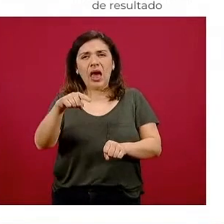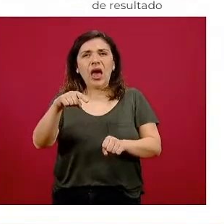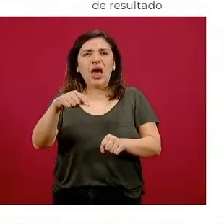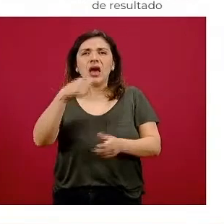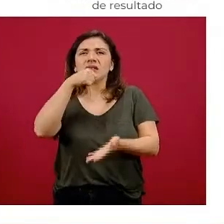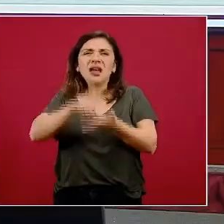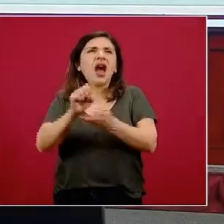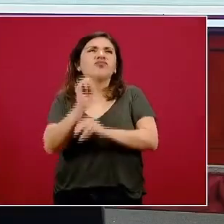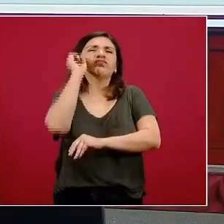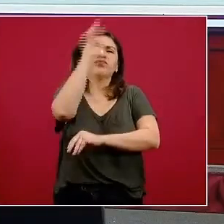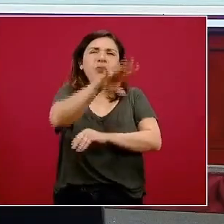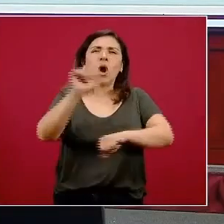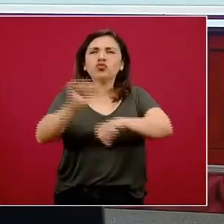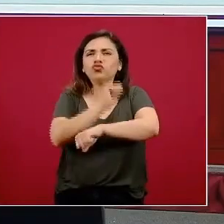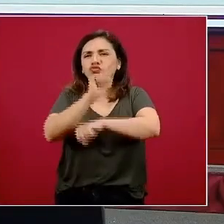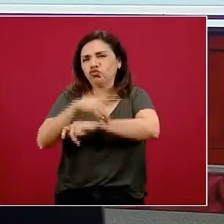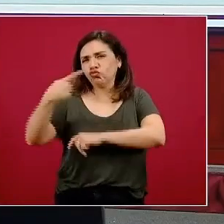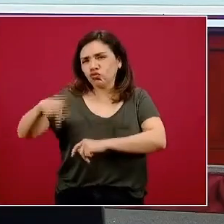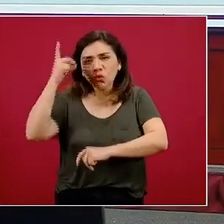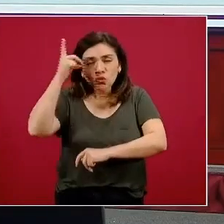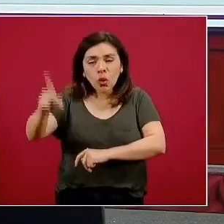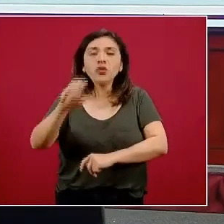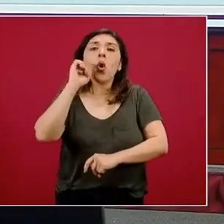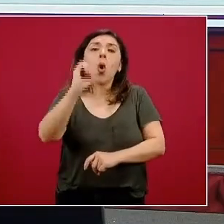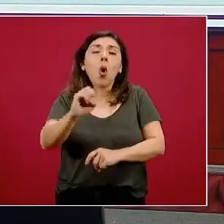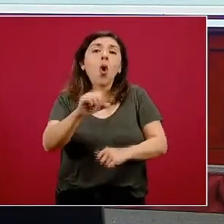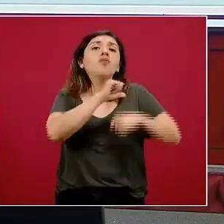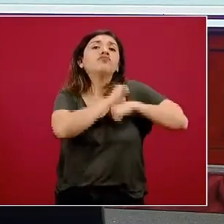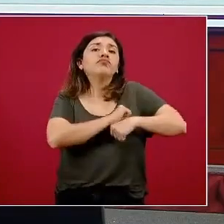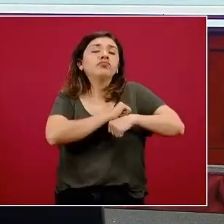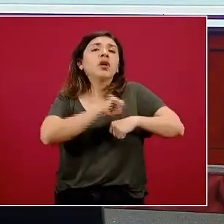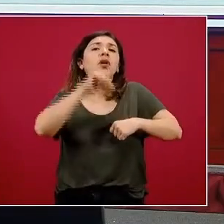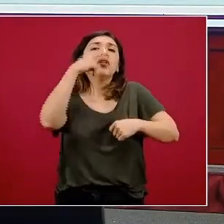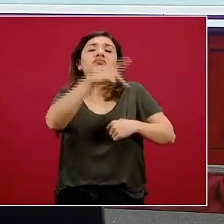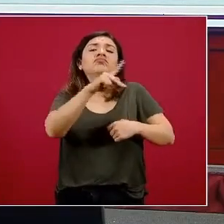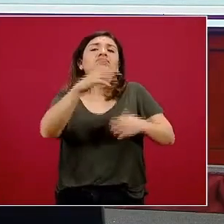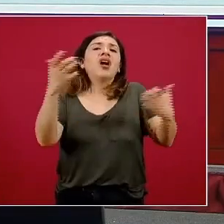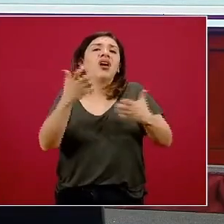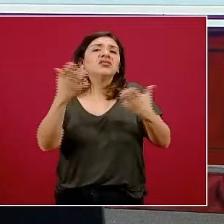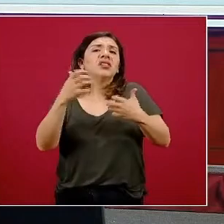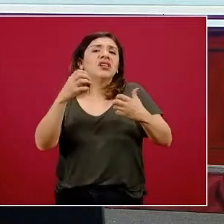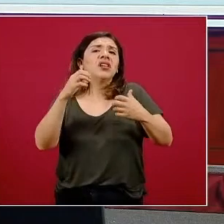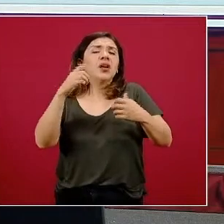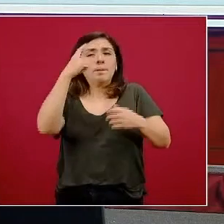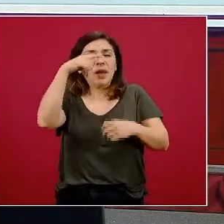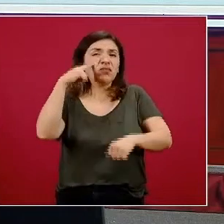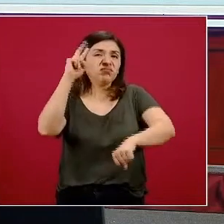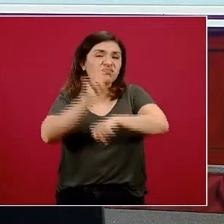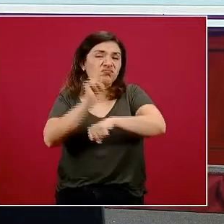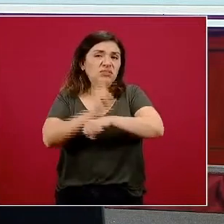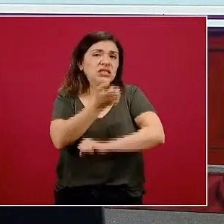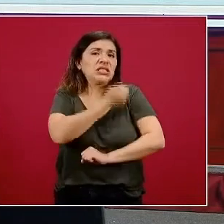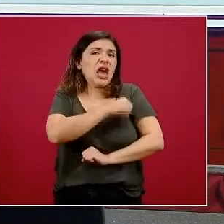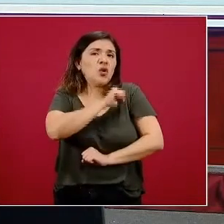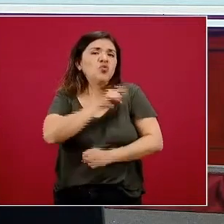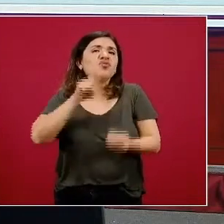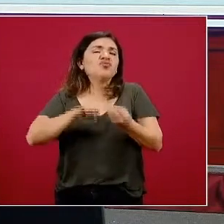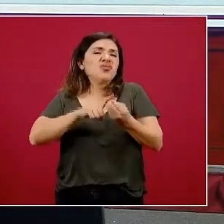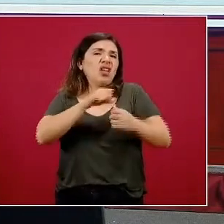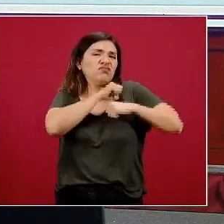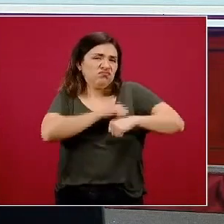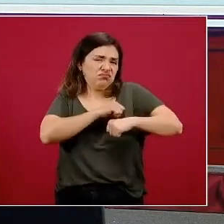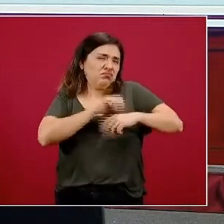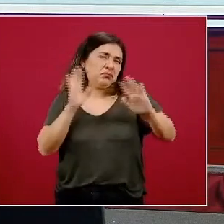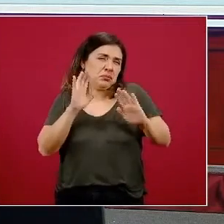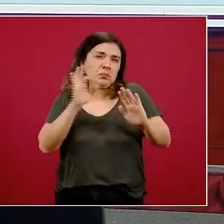envíos, o sea, con su unidad móvil, un envío que puede estar a cargo de la jurisdicción sanitaria correspondiente, a través de una